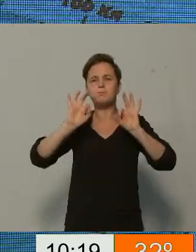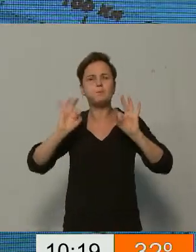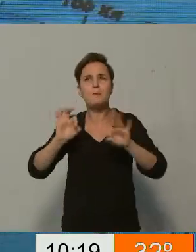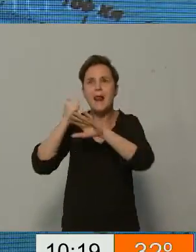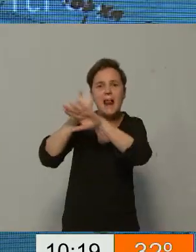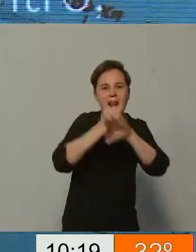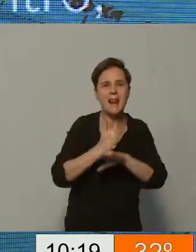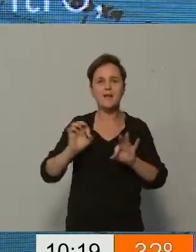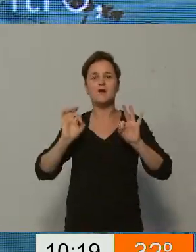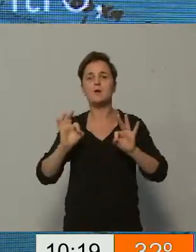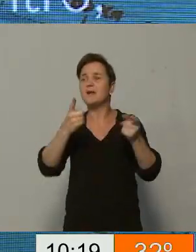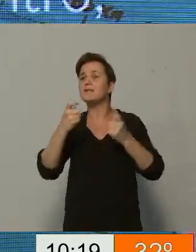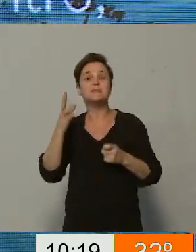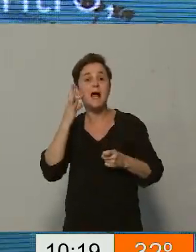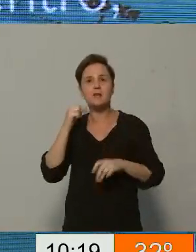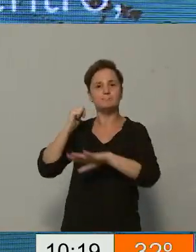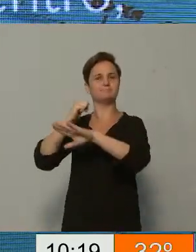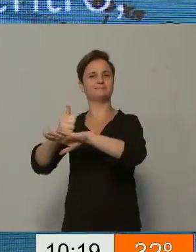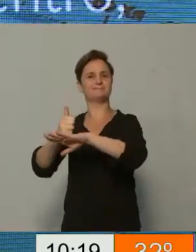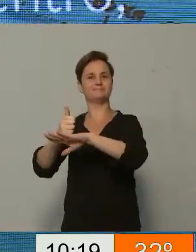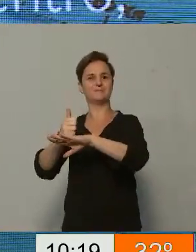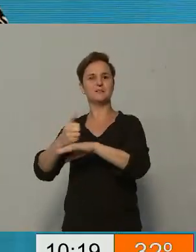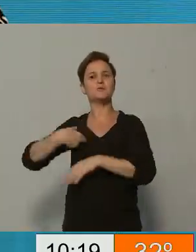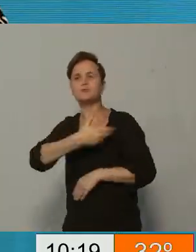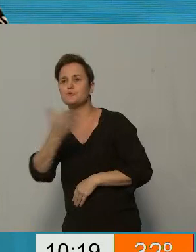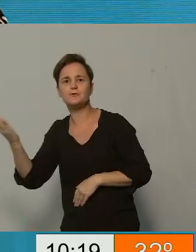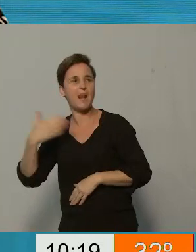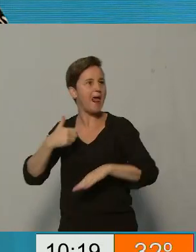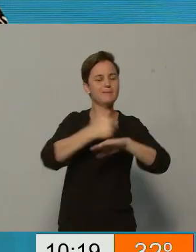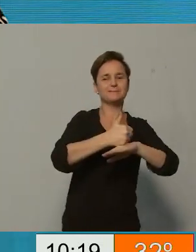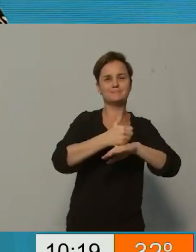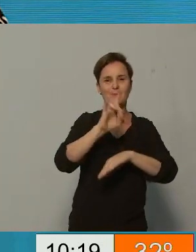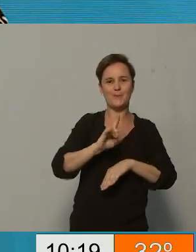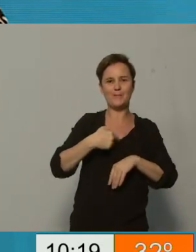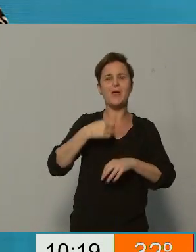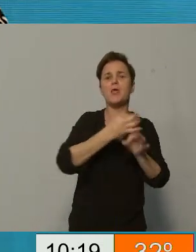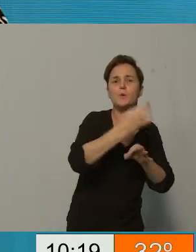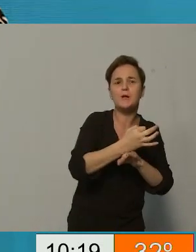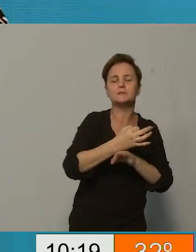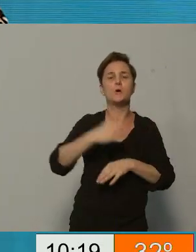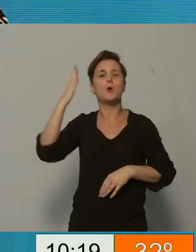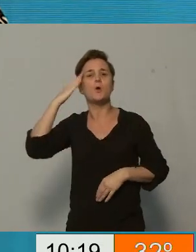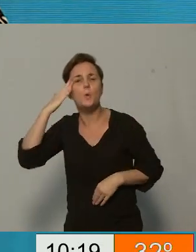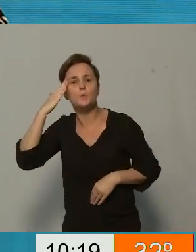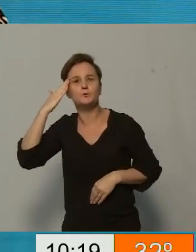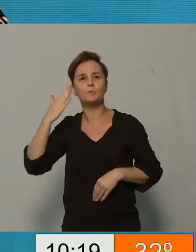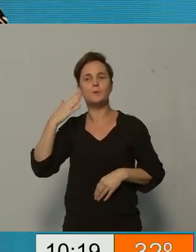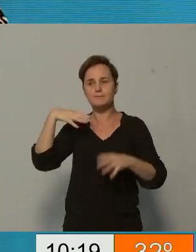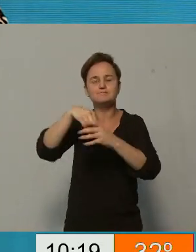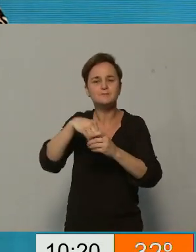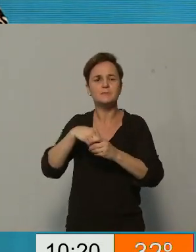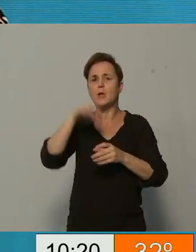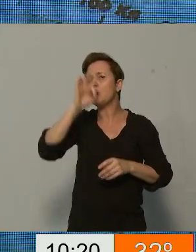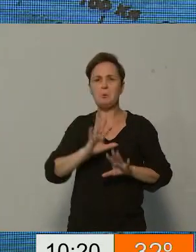estamos allí donde nos necesita el sector social, el sector productivo, el sector educativo, la cultura.